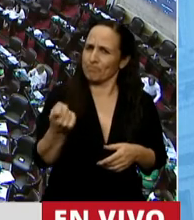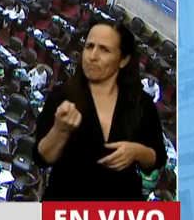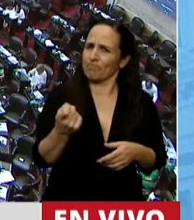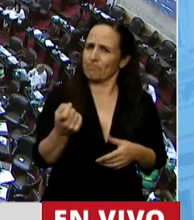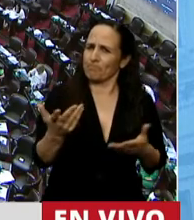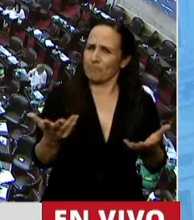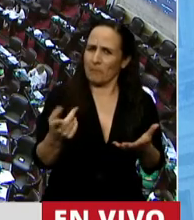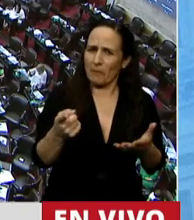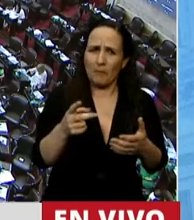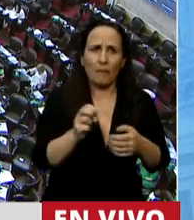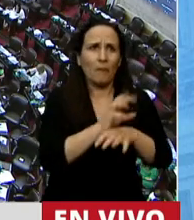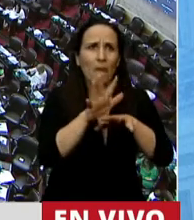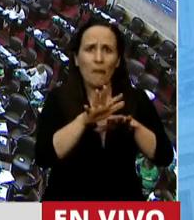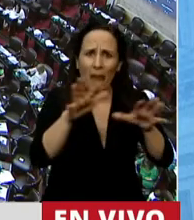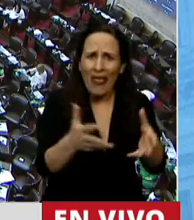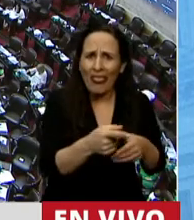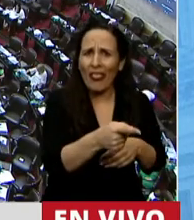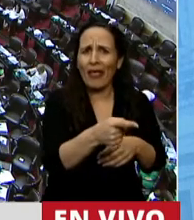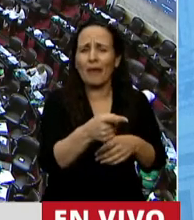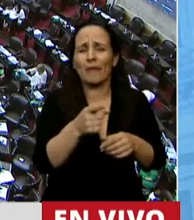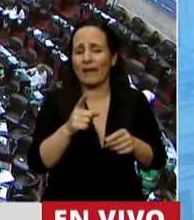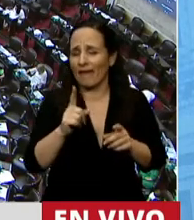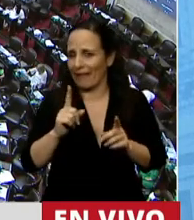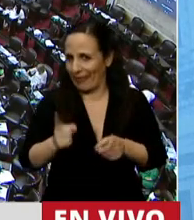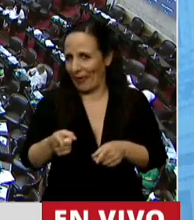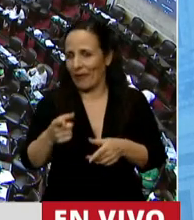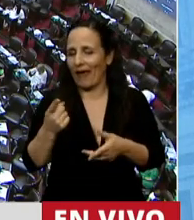no solamente la pandemia, sino los intereses políticos